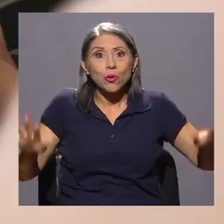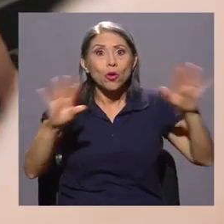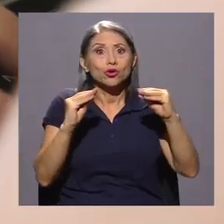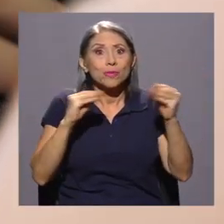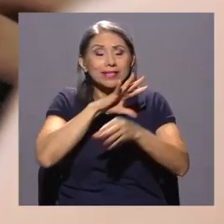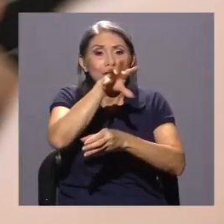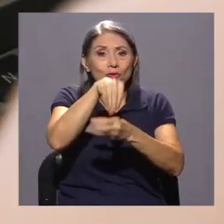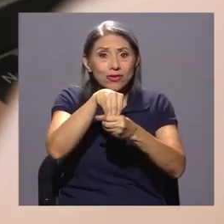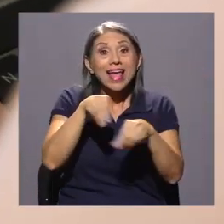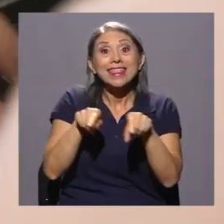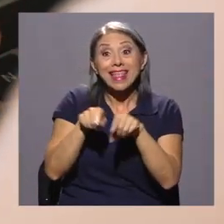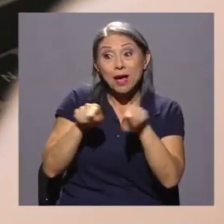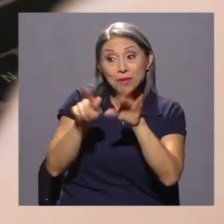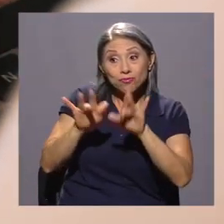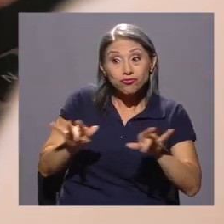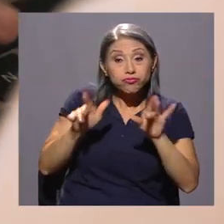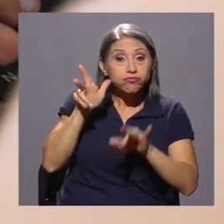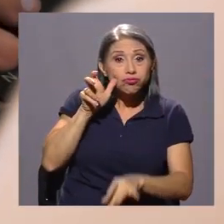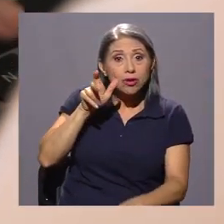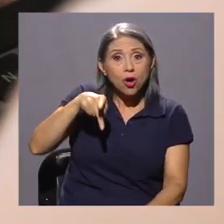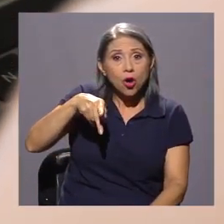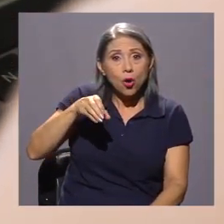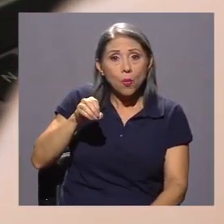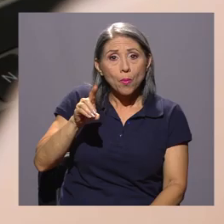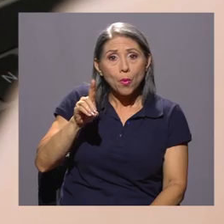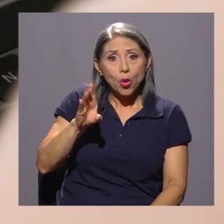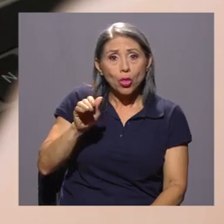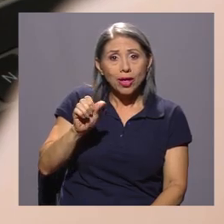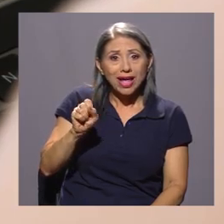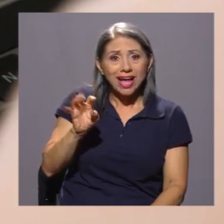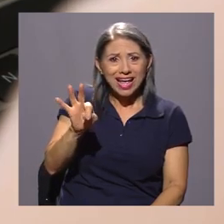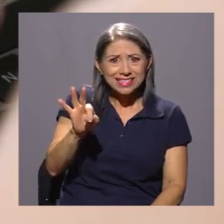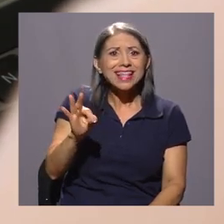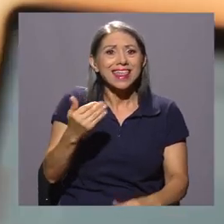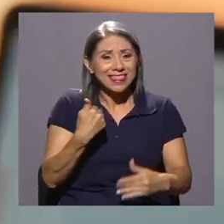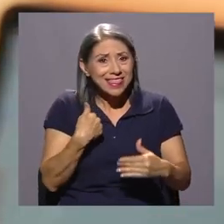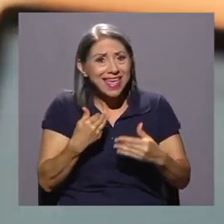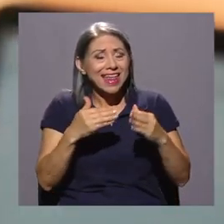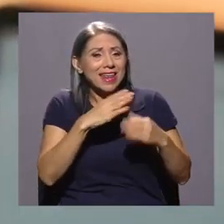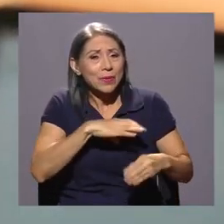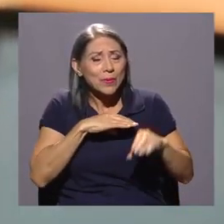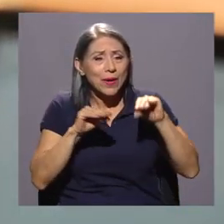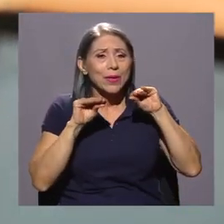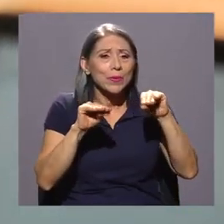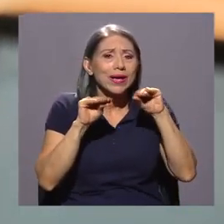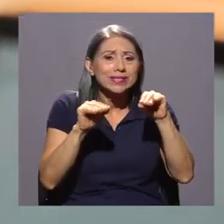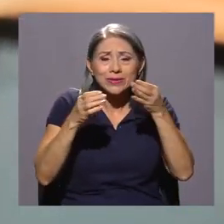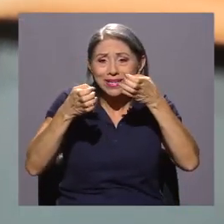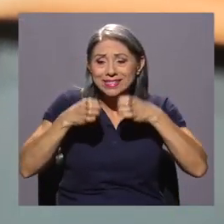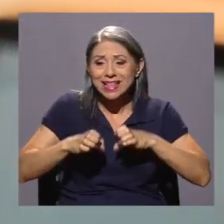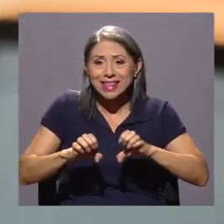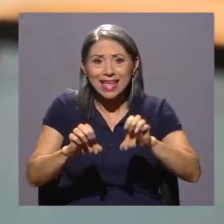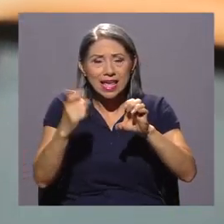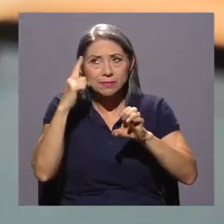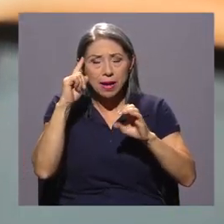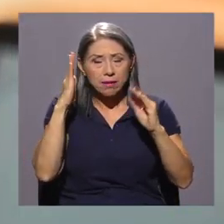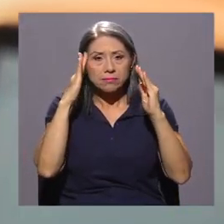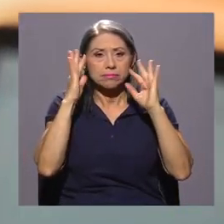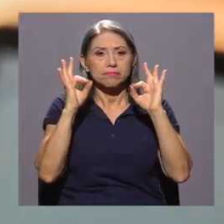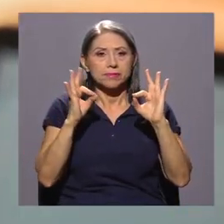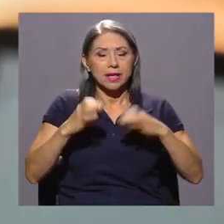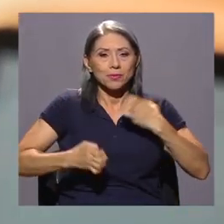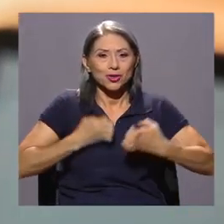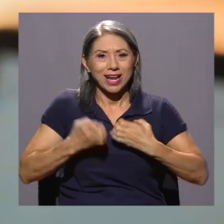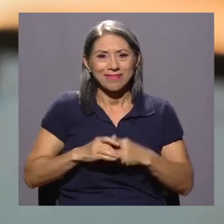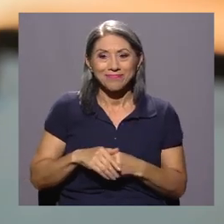el podcasting también como herramienta de educación estrategias de contención emocional este